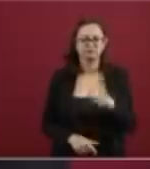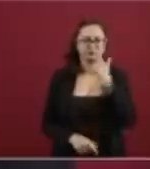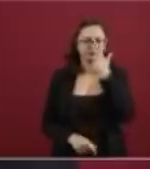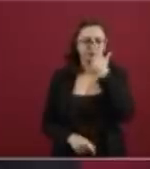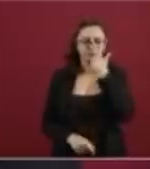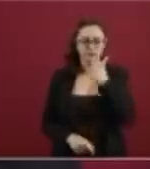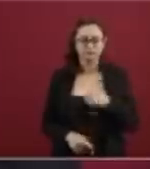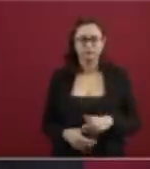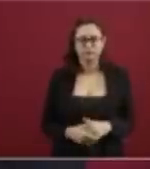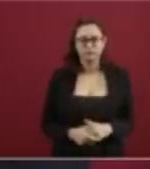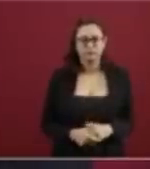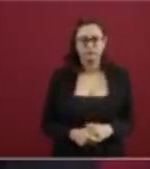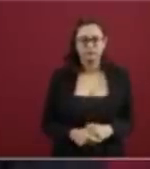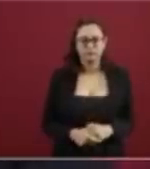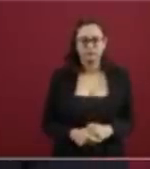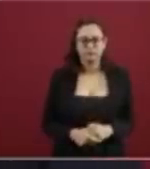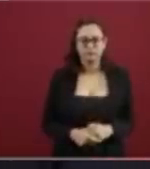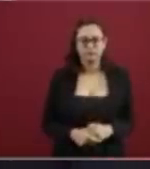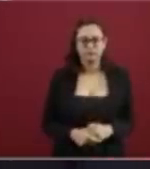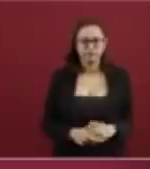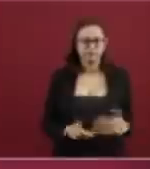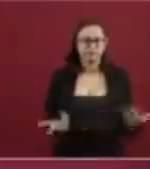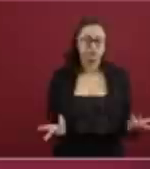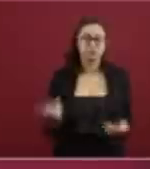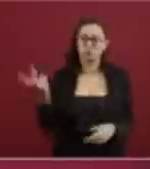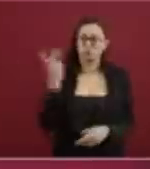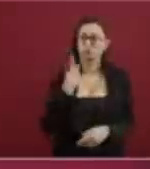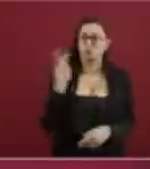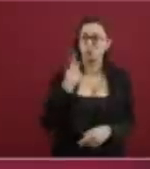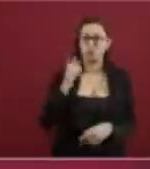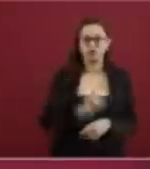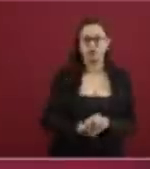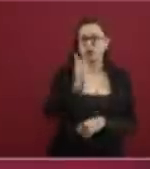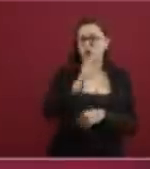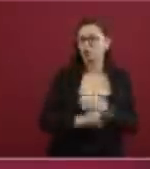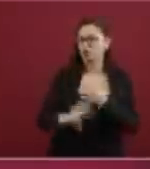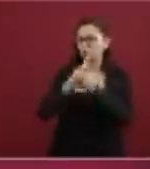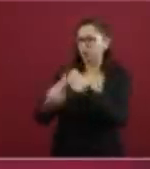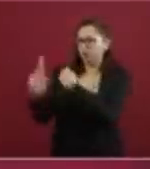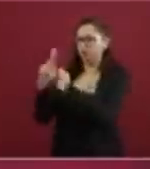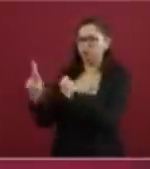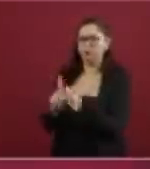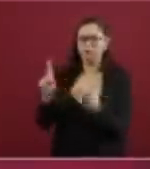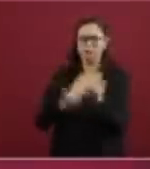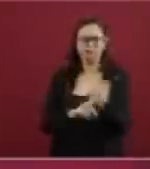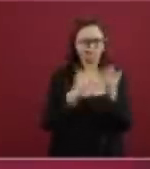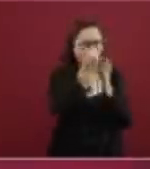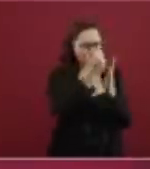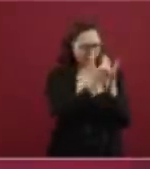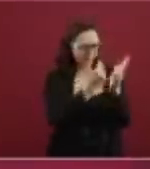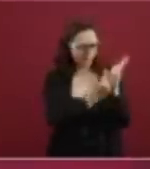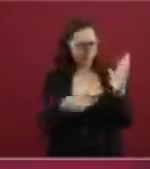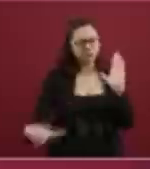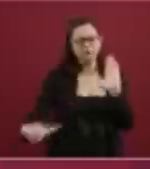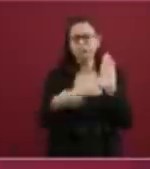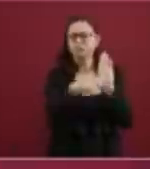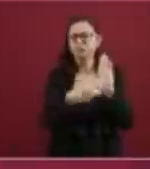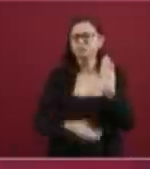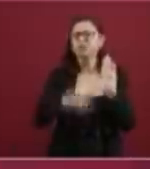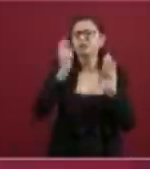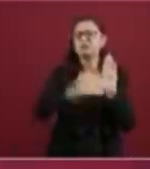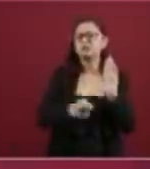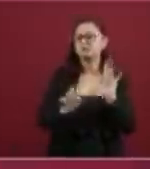en los criterios de política exterior de nuestro país la solución pacífica de